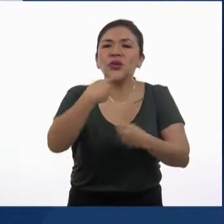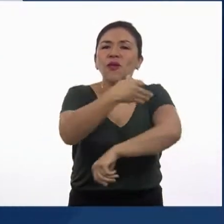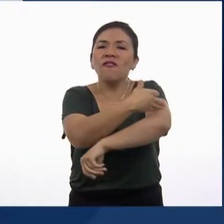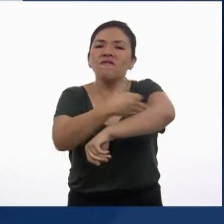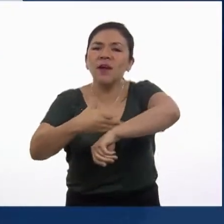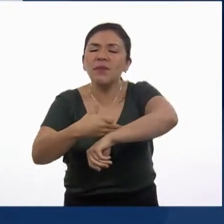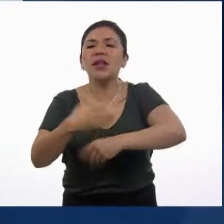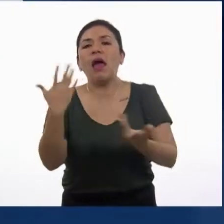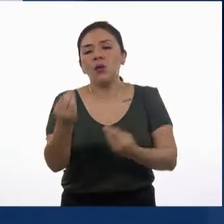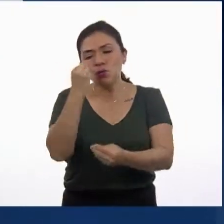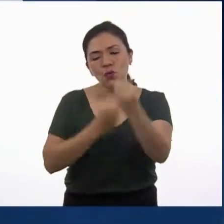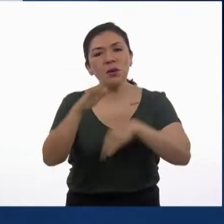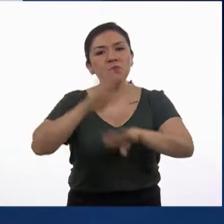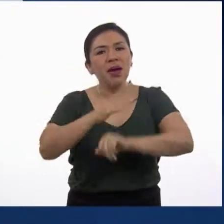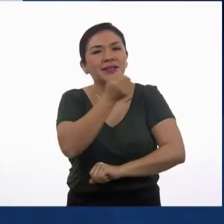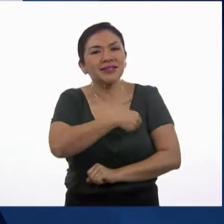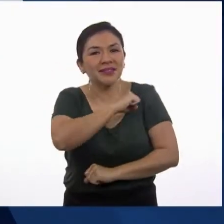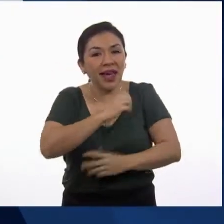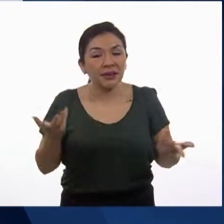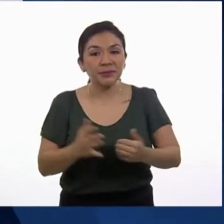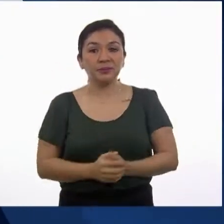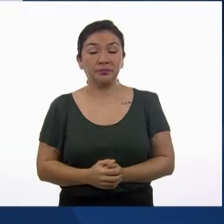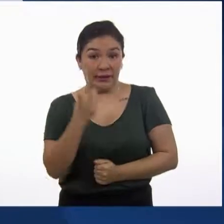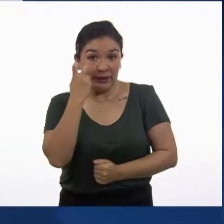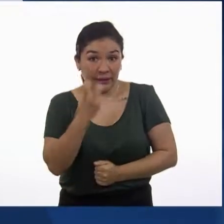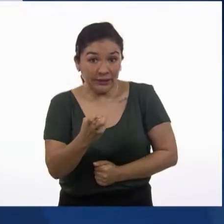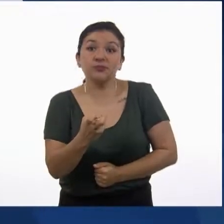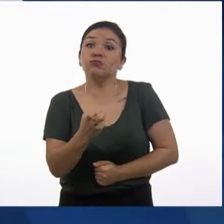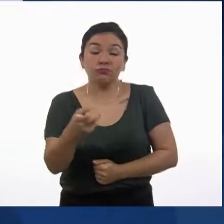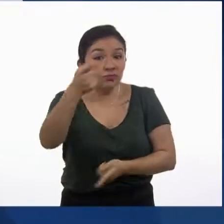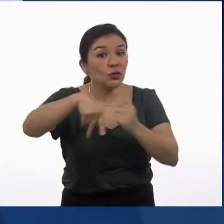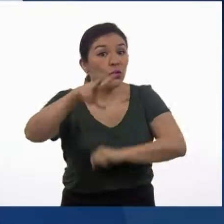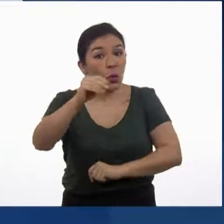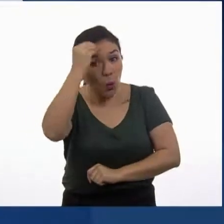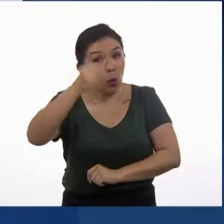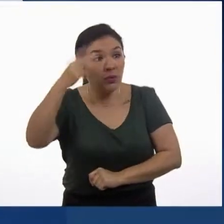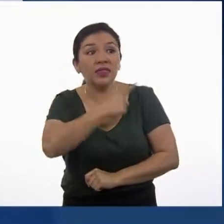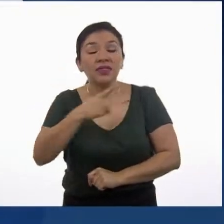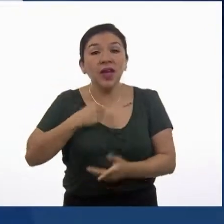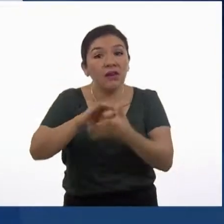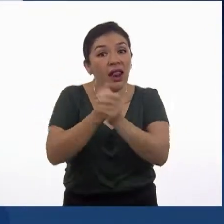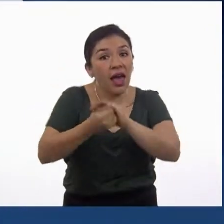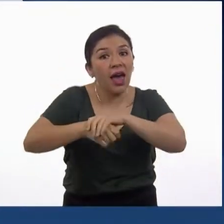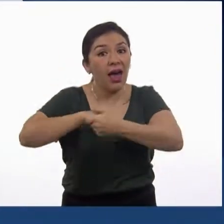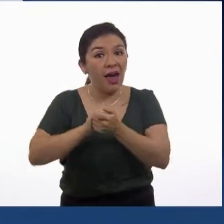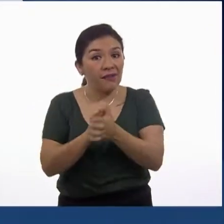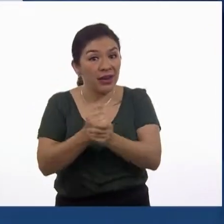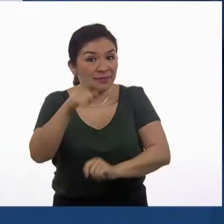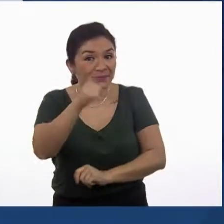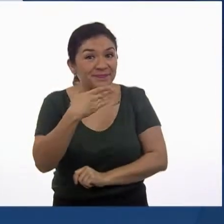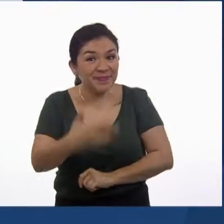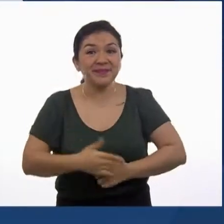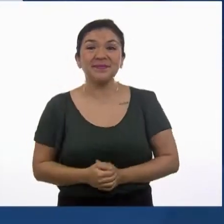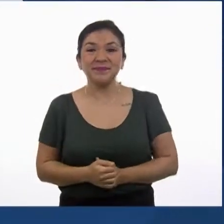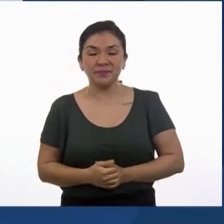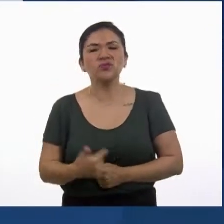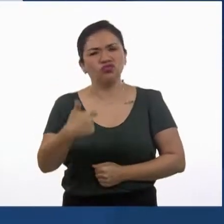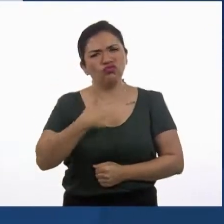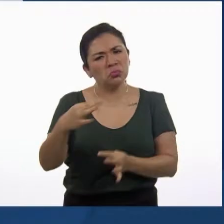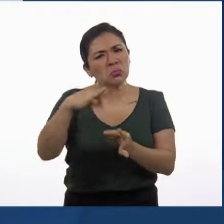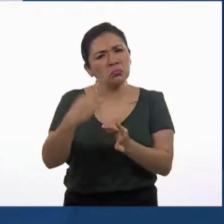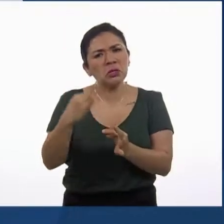familia y comer saludablemente. Así que no se olviden de lavarse las manos. Yo me